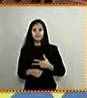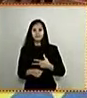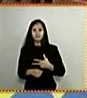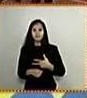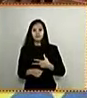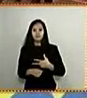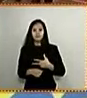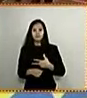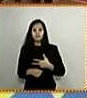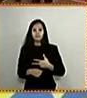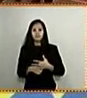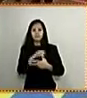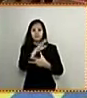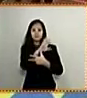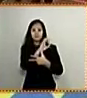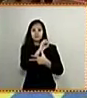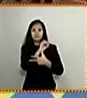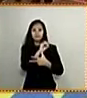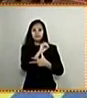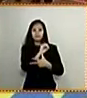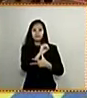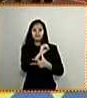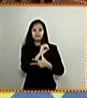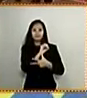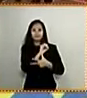Y este es el 50. Segundo número.